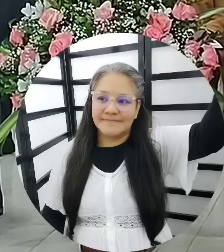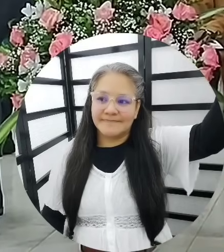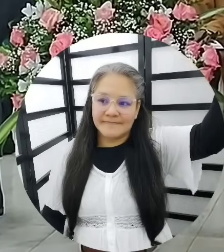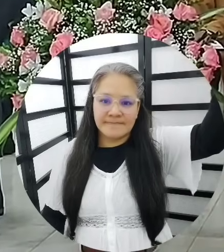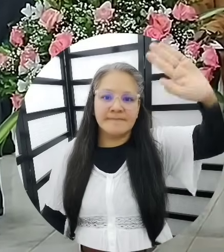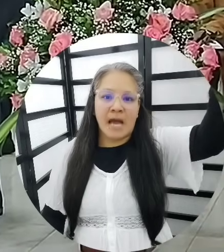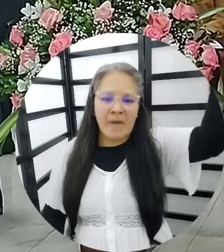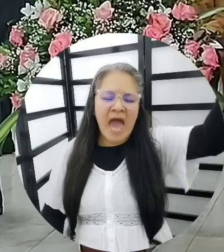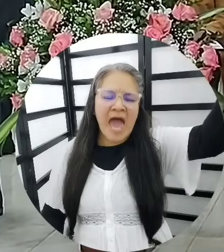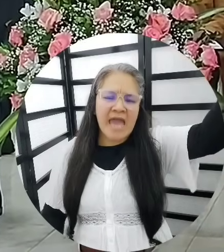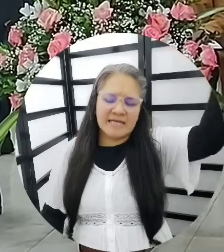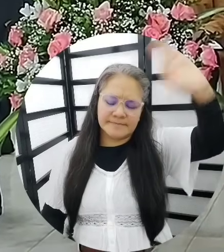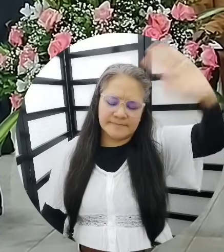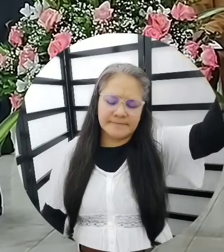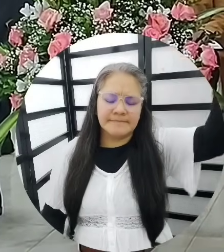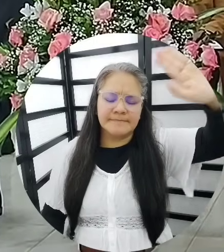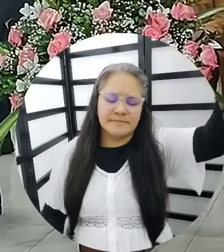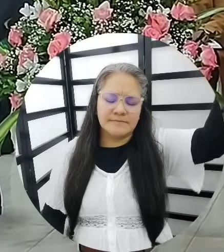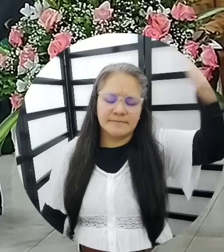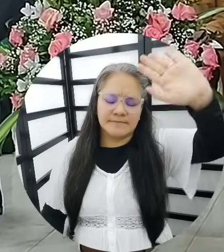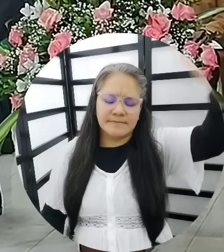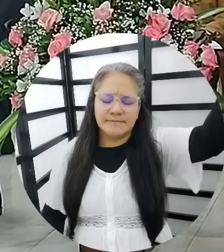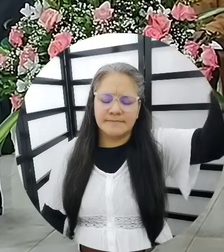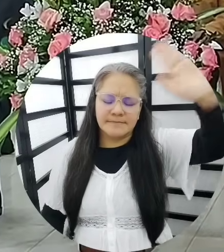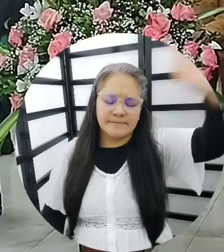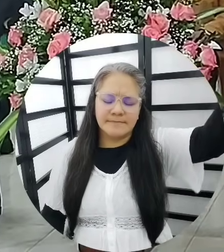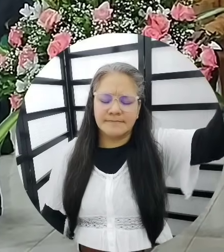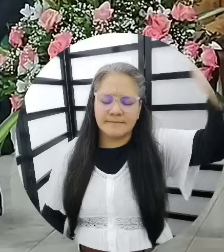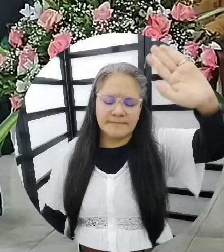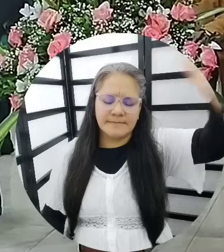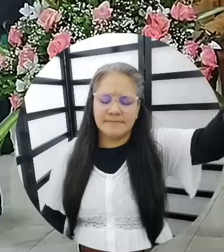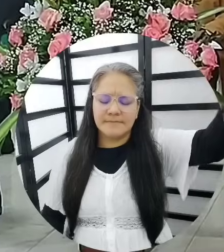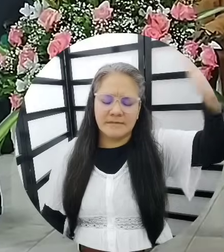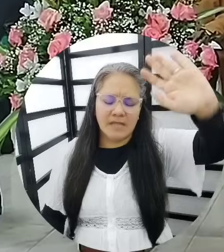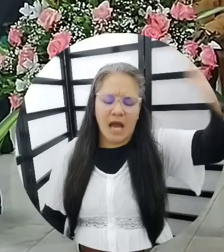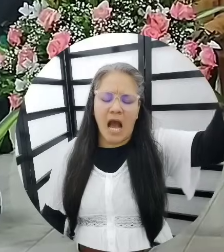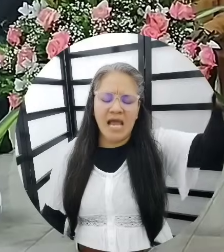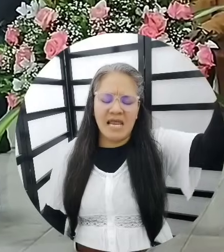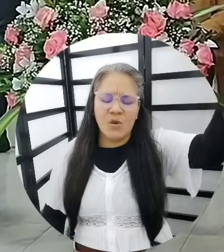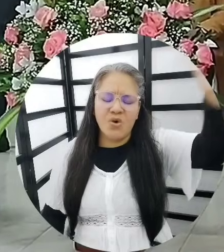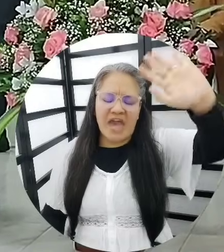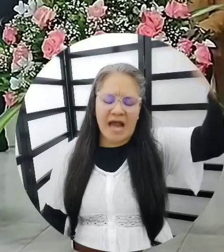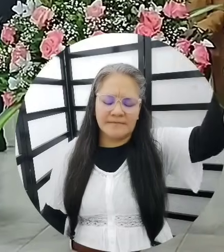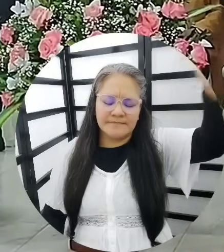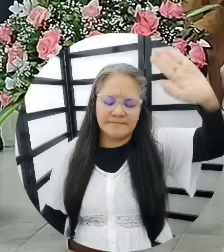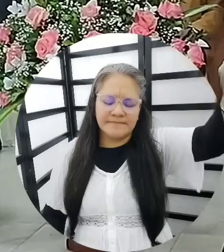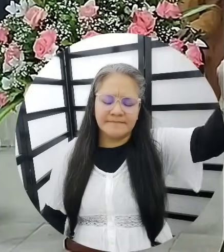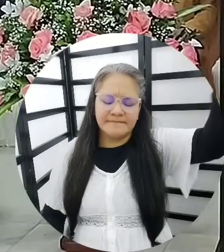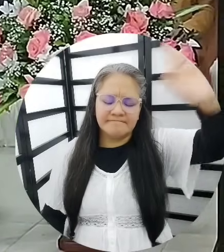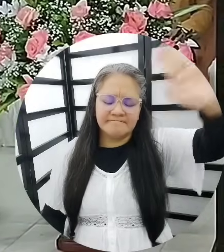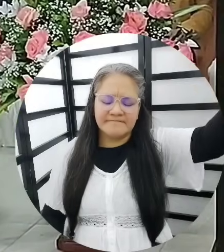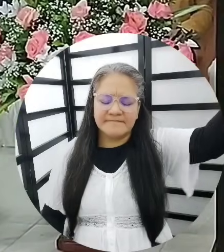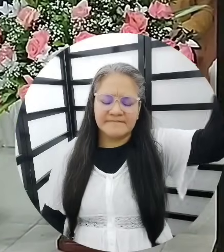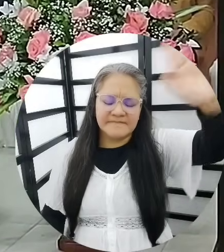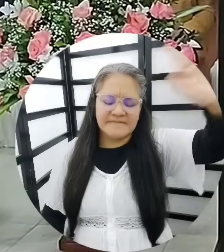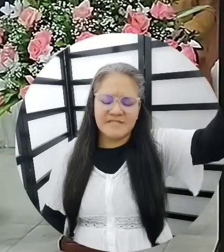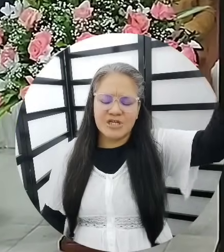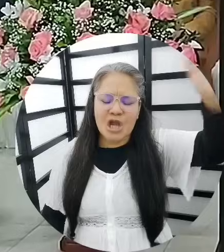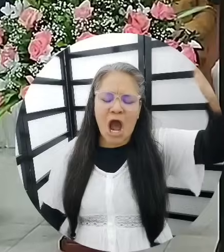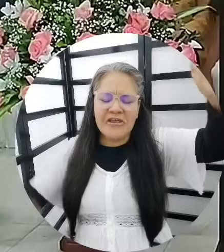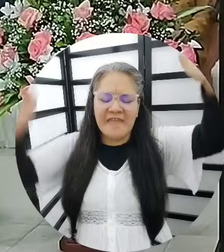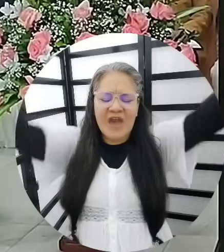afuera, porque Dios no quiere ver su viña, aleluya, amén, maltratada, ultrajada, seca,